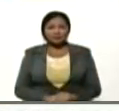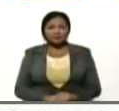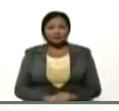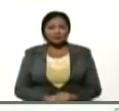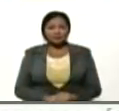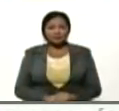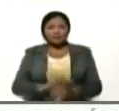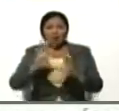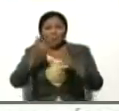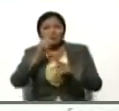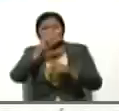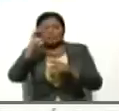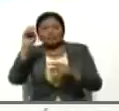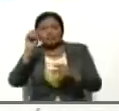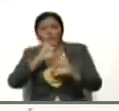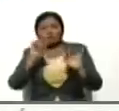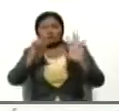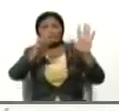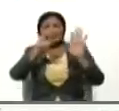50, 130, 60.